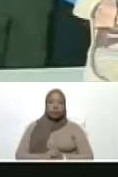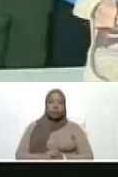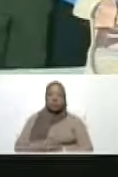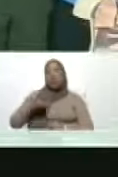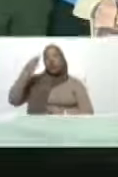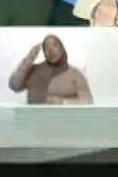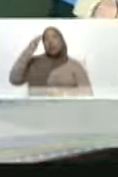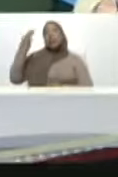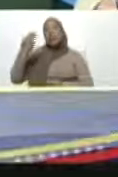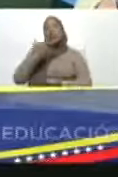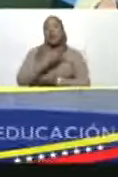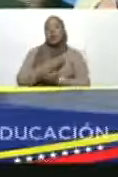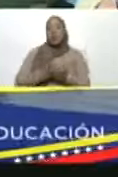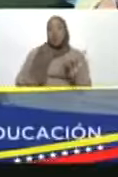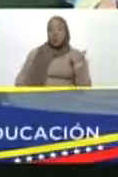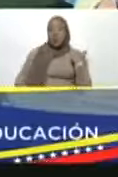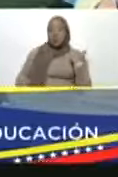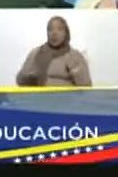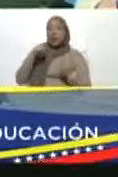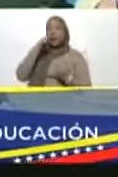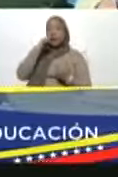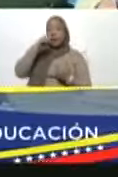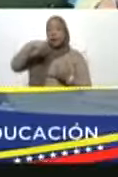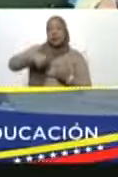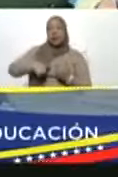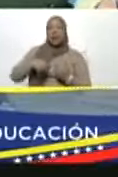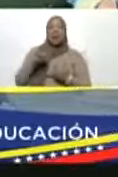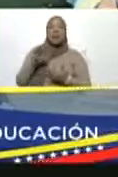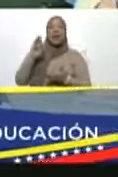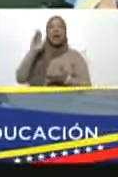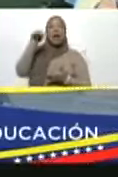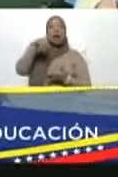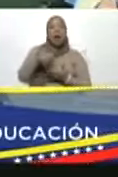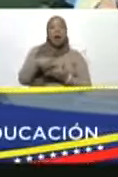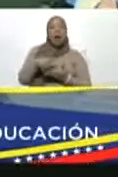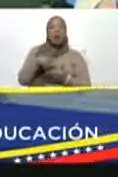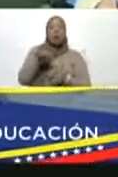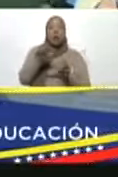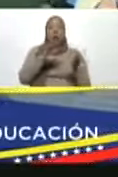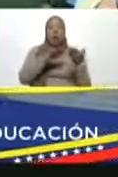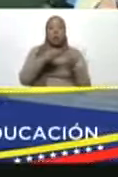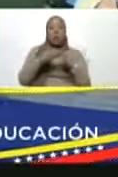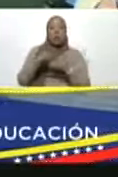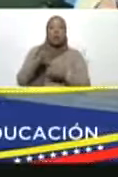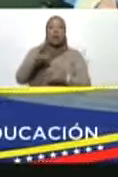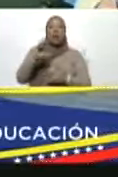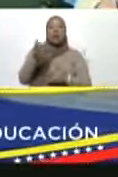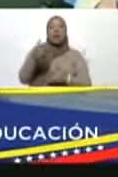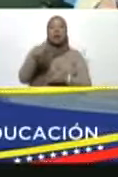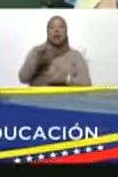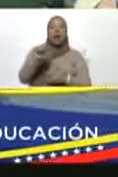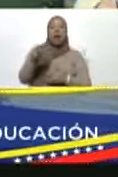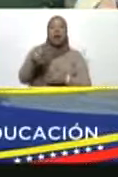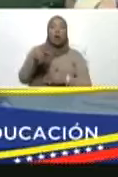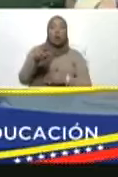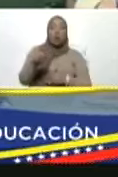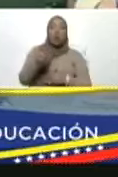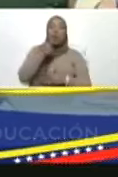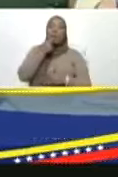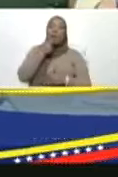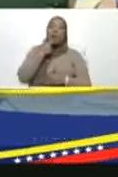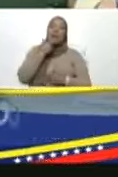Saludos, presidente, desde aquí, desde Cagua, en esta hermosa unidad educativa